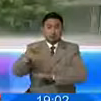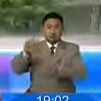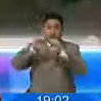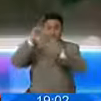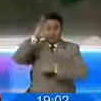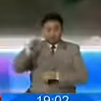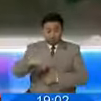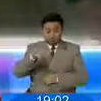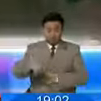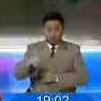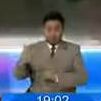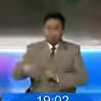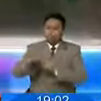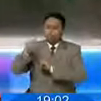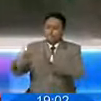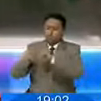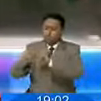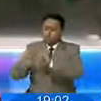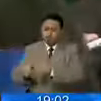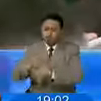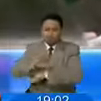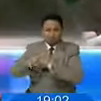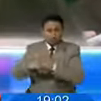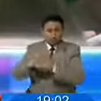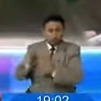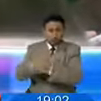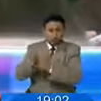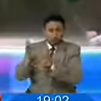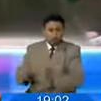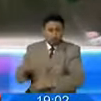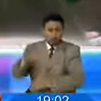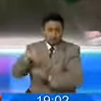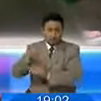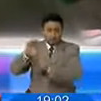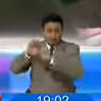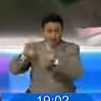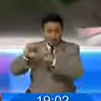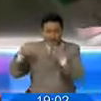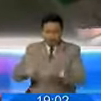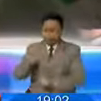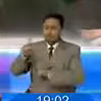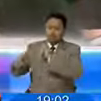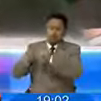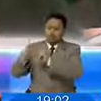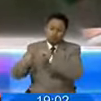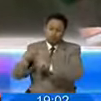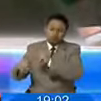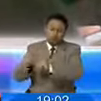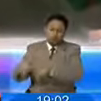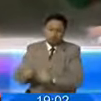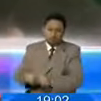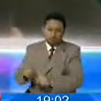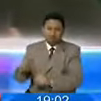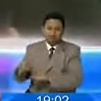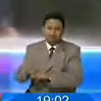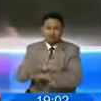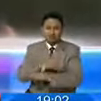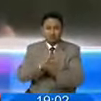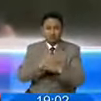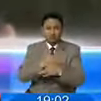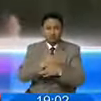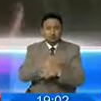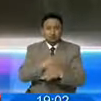Ecuador. Hemos interrogado a todos los funcionarios de la empresa en el país, que eran los funcionarios que